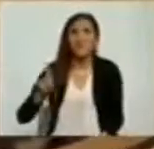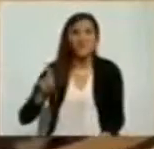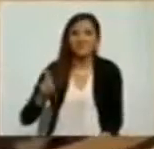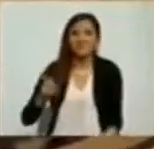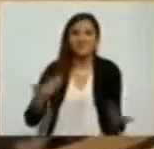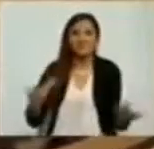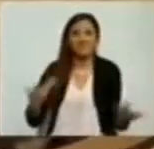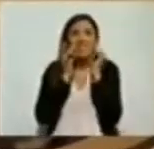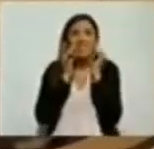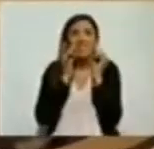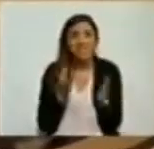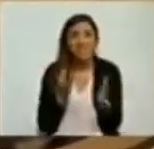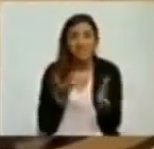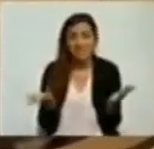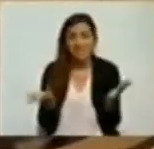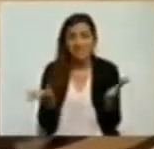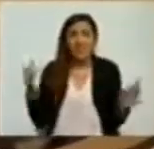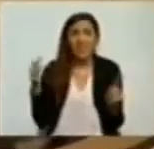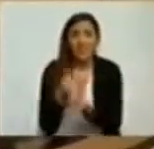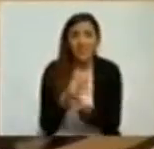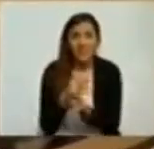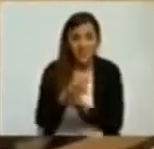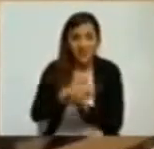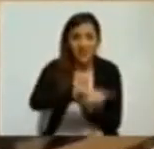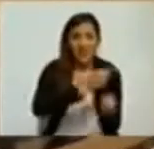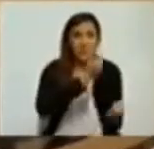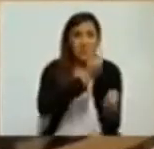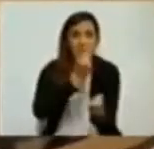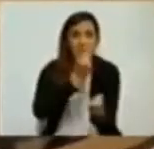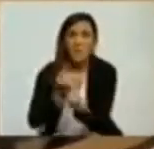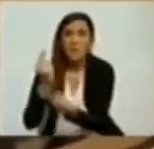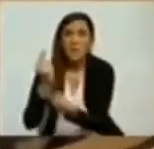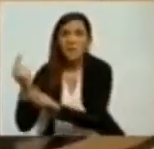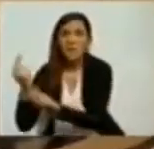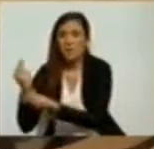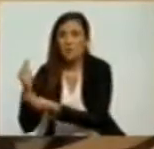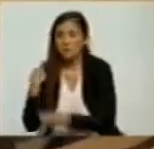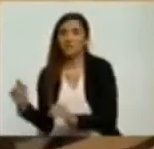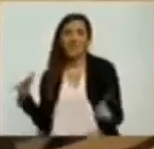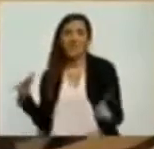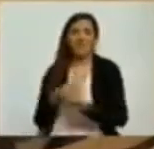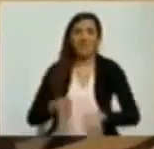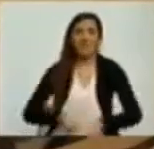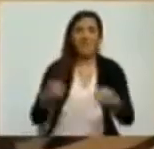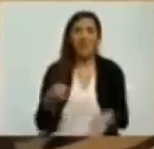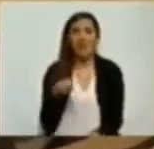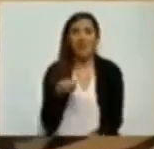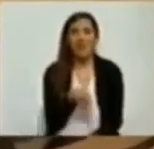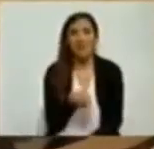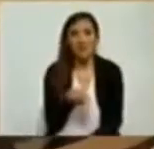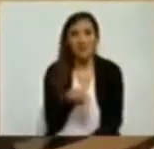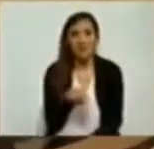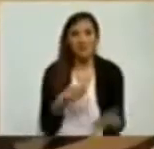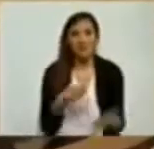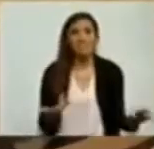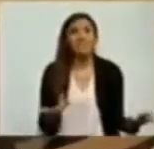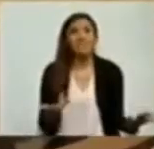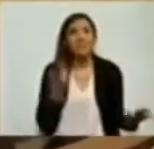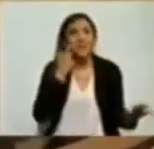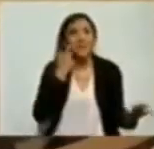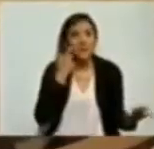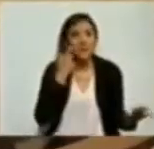arrasará con la vida de los partidos políticos hoy representados en este Congreso. Ese es el paso que se nos